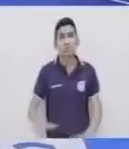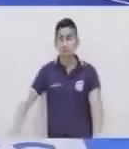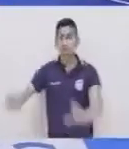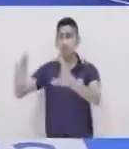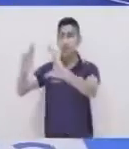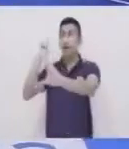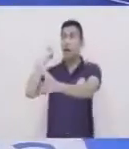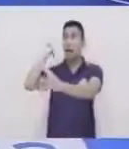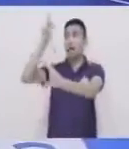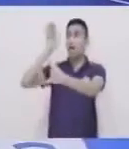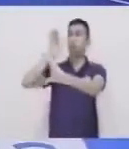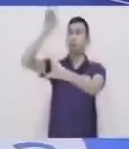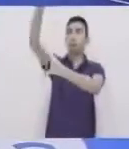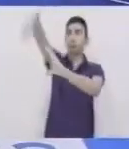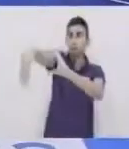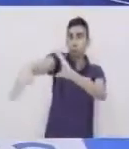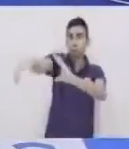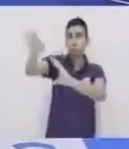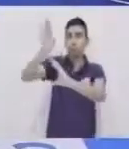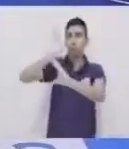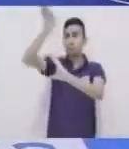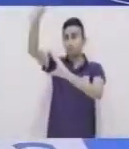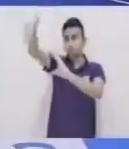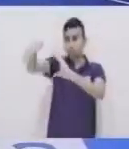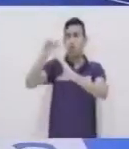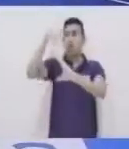arriba, nuevamente,